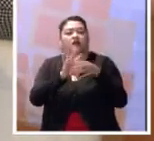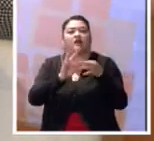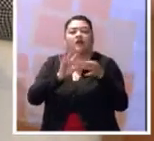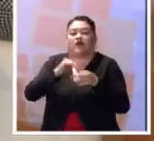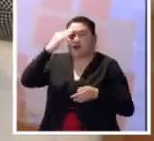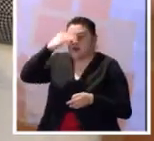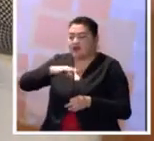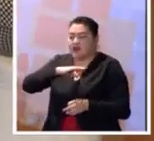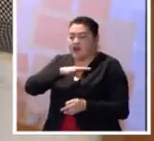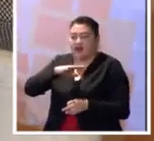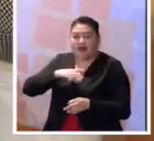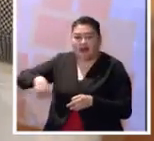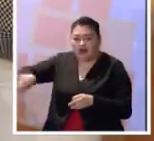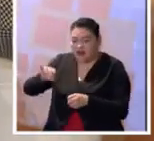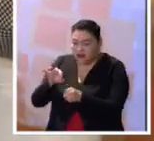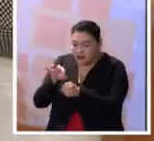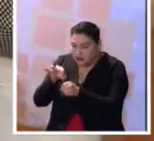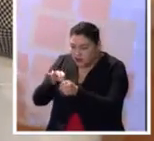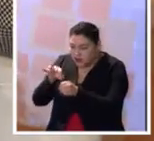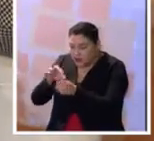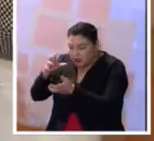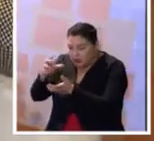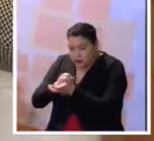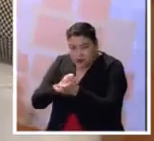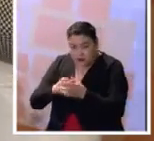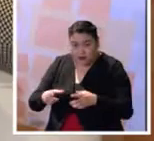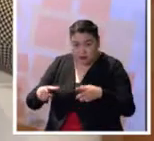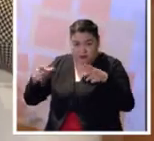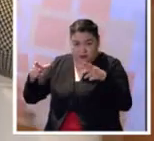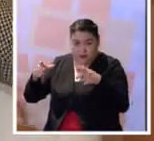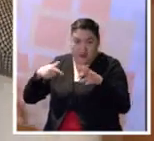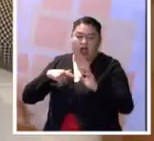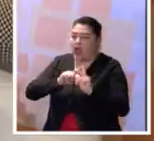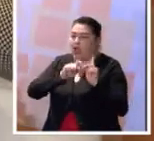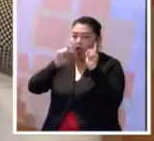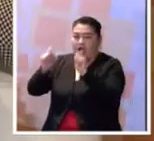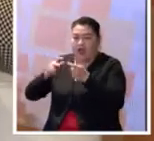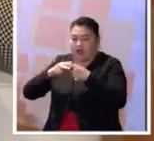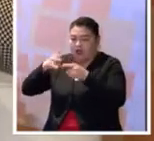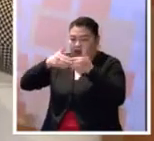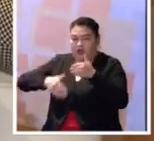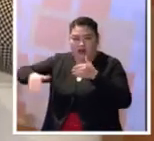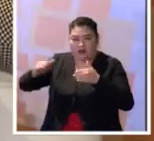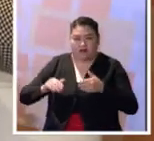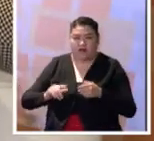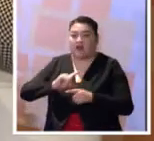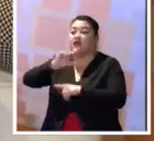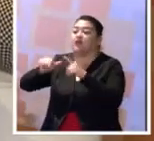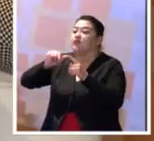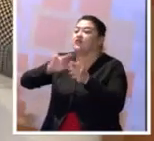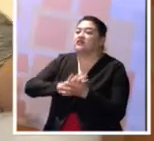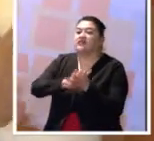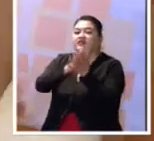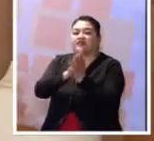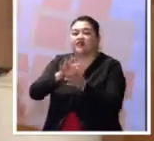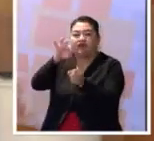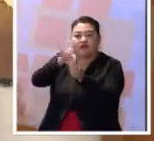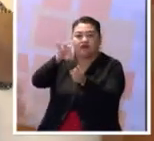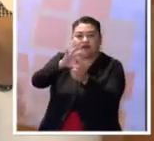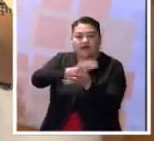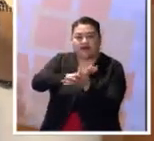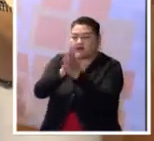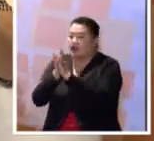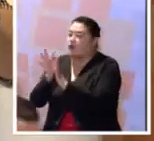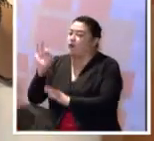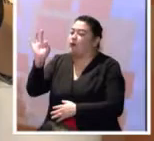con el resultado y la calificación de la mayoría relativa. A partir de ahí empieza la elección de representación proporcional y